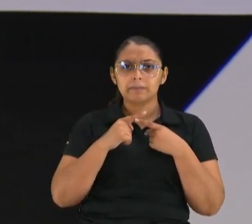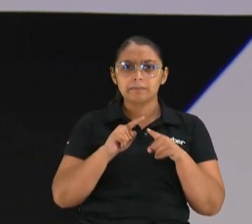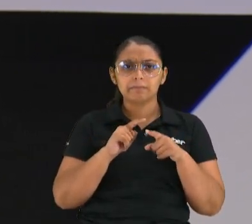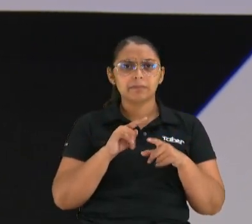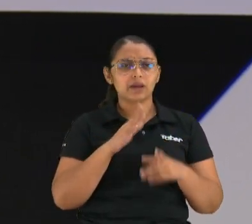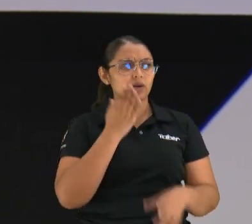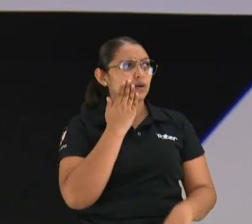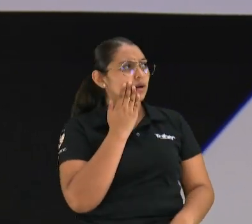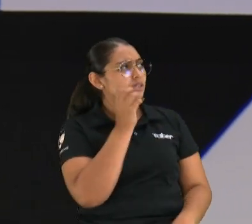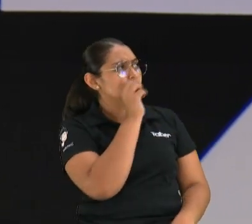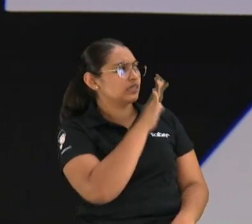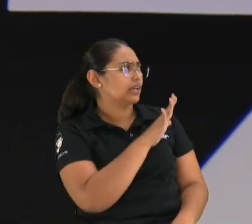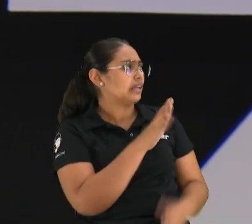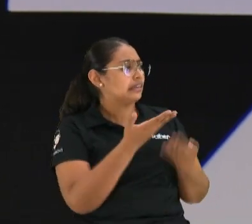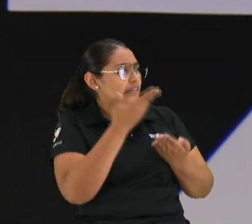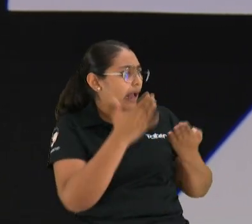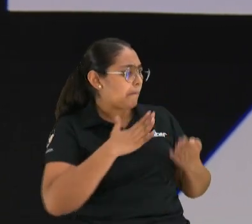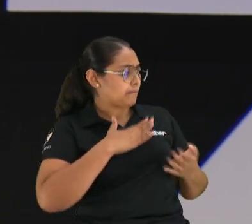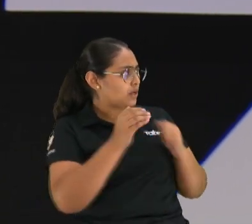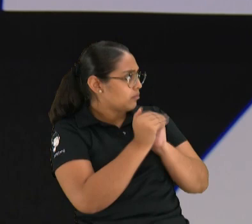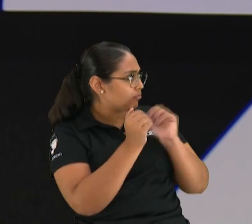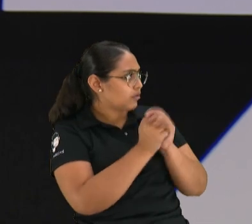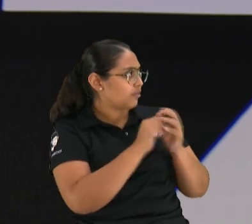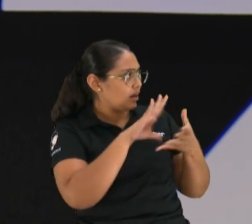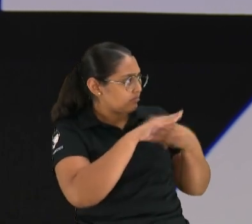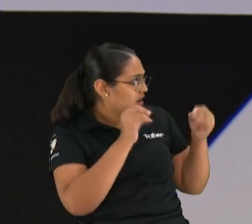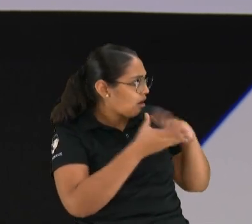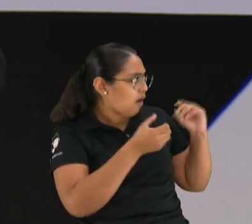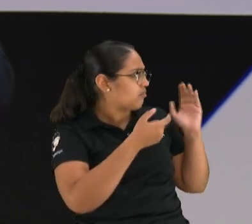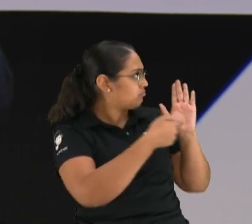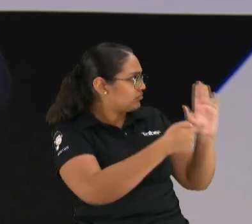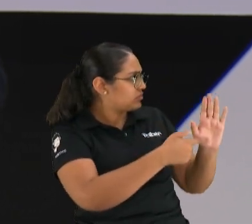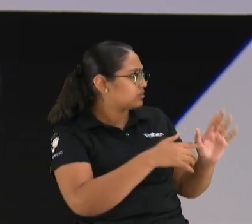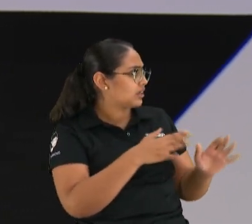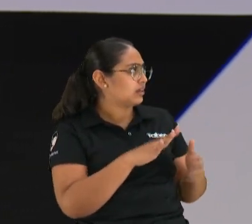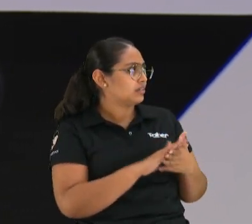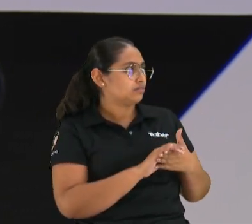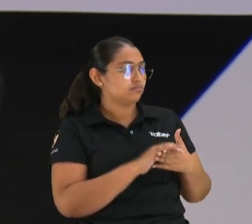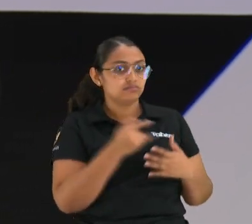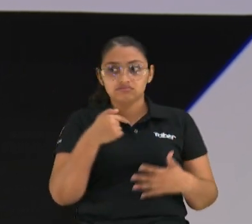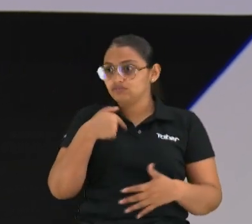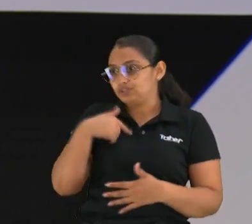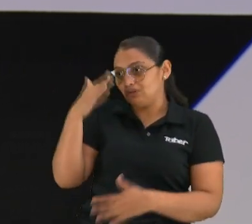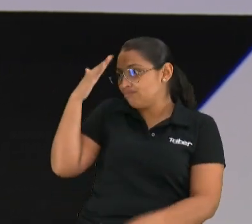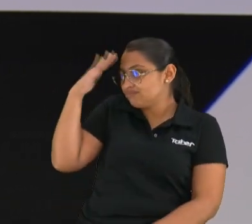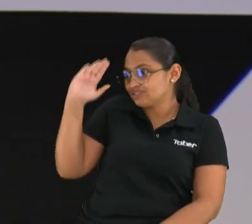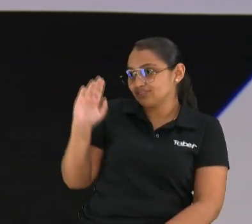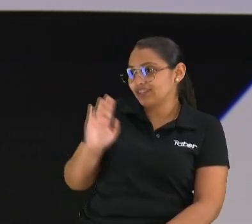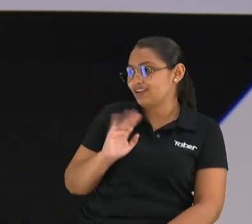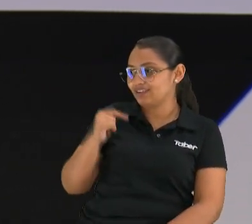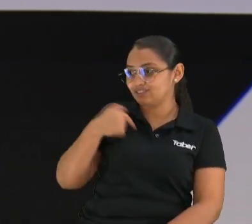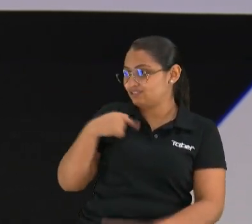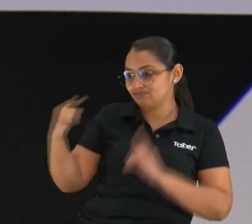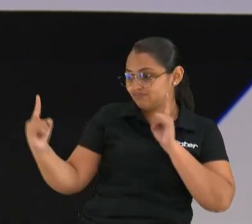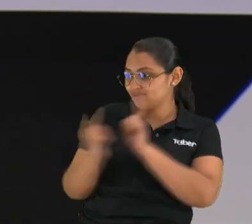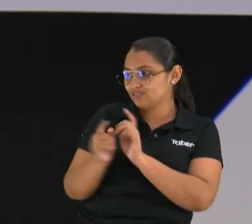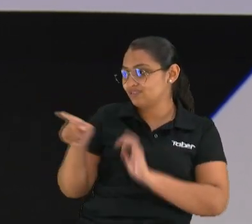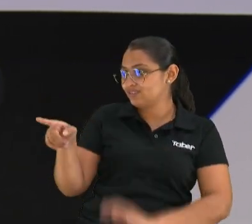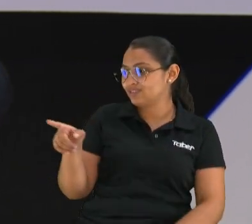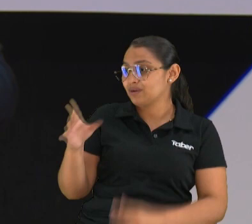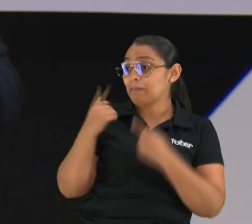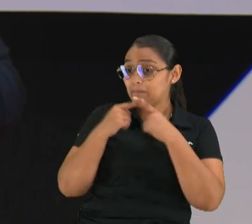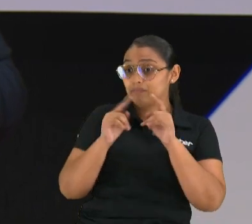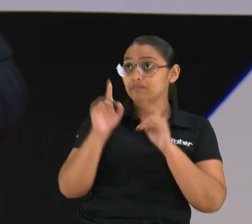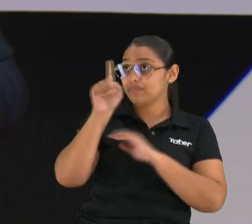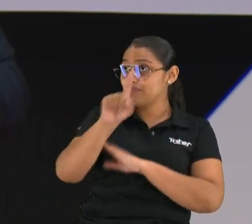pareciera que le contaron lo que estaba sucediendo en mi casa digo Hermana yo nunca le he visto Espero no volverla a ver pero esa es la palabra del señor es viva